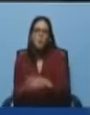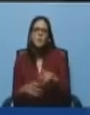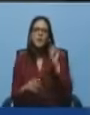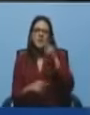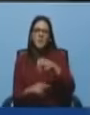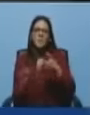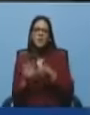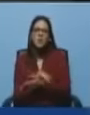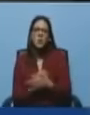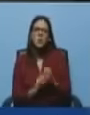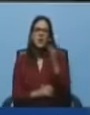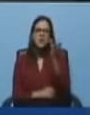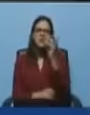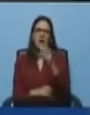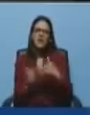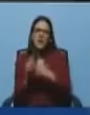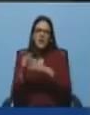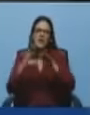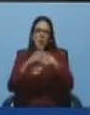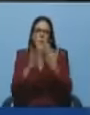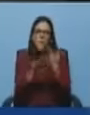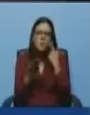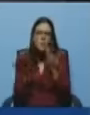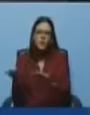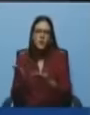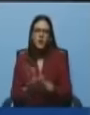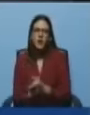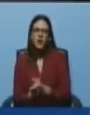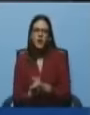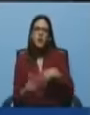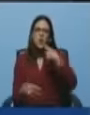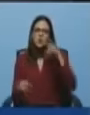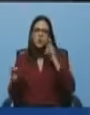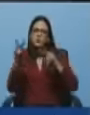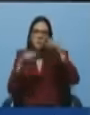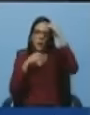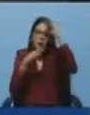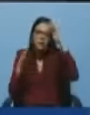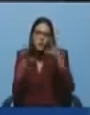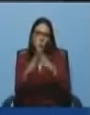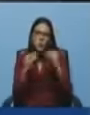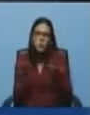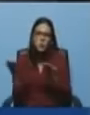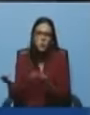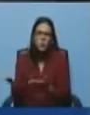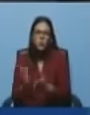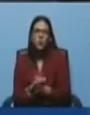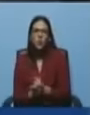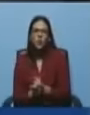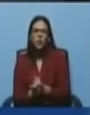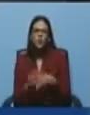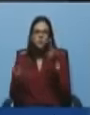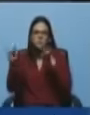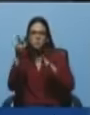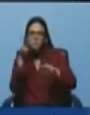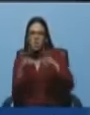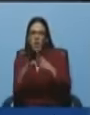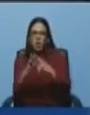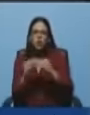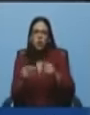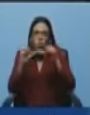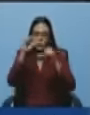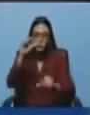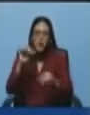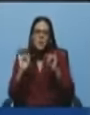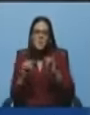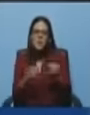30 líderes mundiales. Estaremos bien atentos entonces a todo lo que se estará desarrollando en la